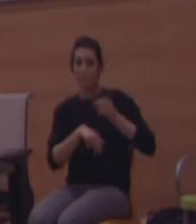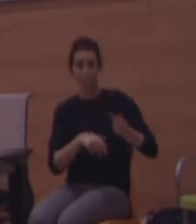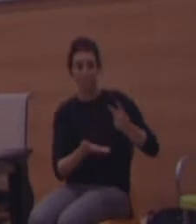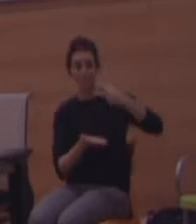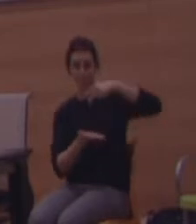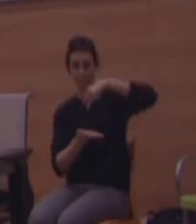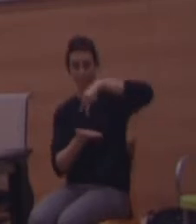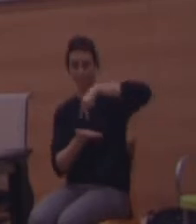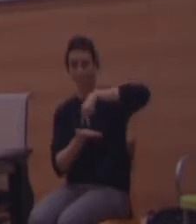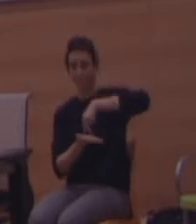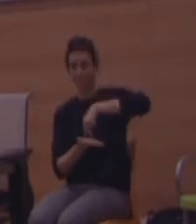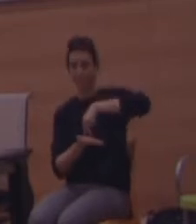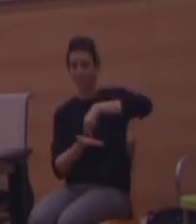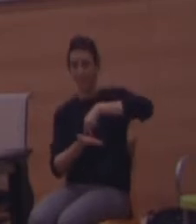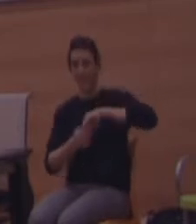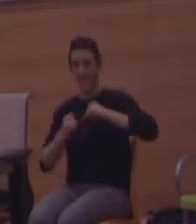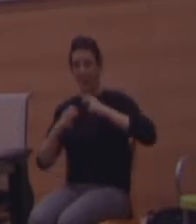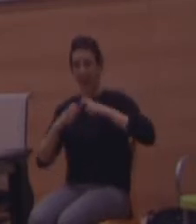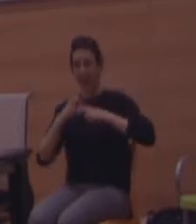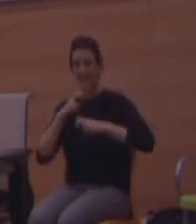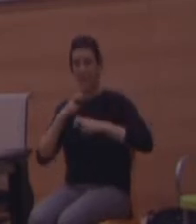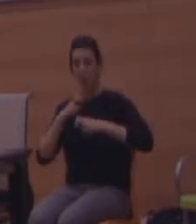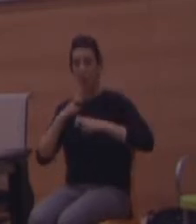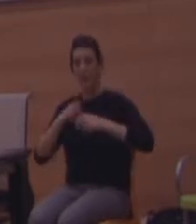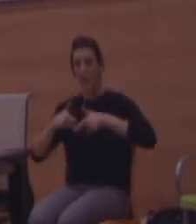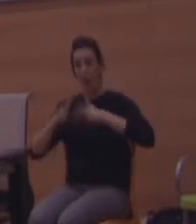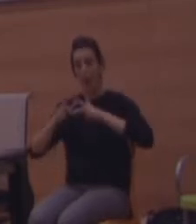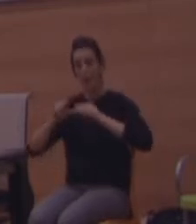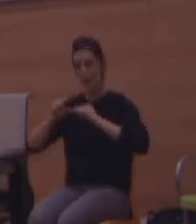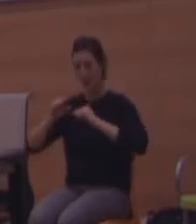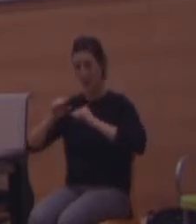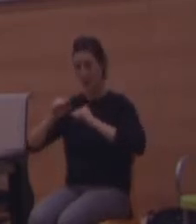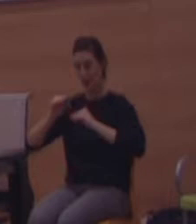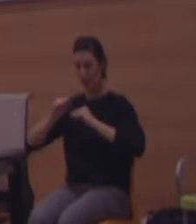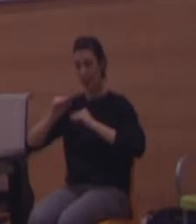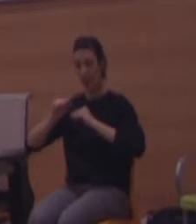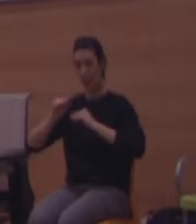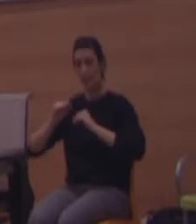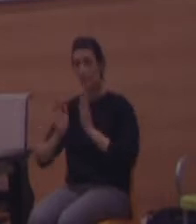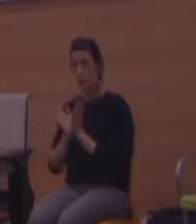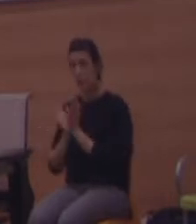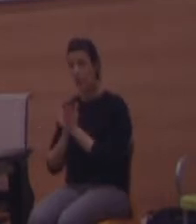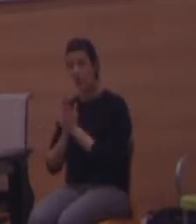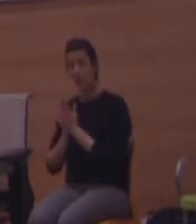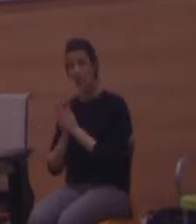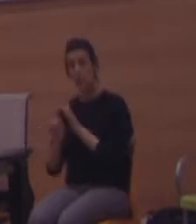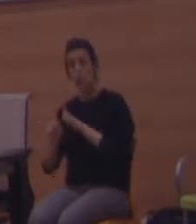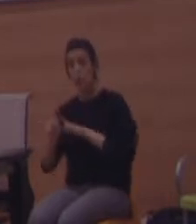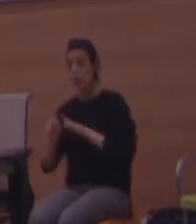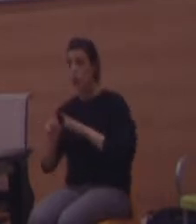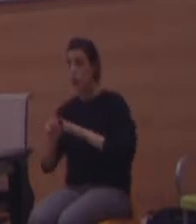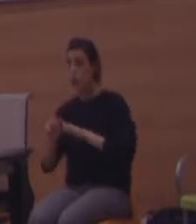en suspensión. Este tipo de fieltros no se deberían usar más de